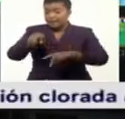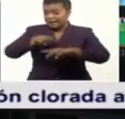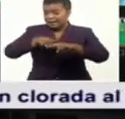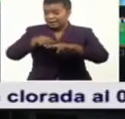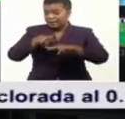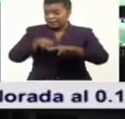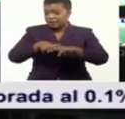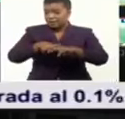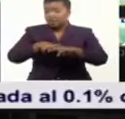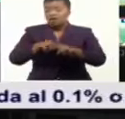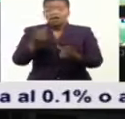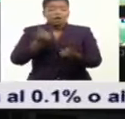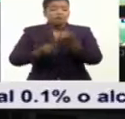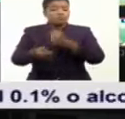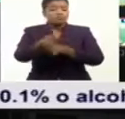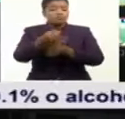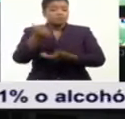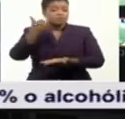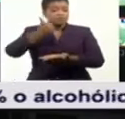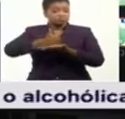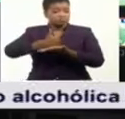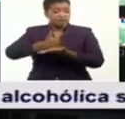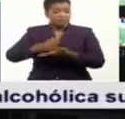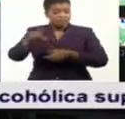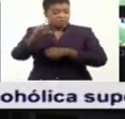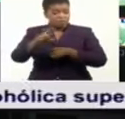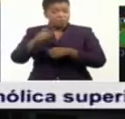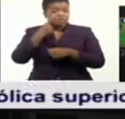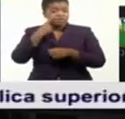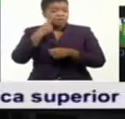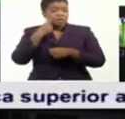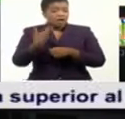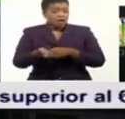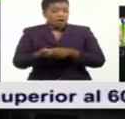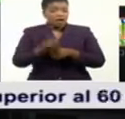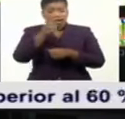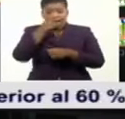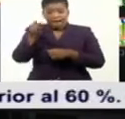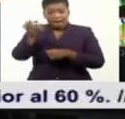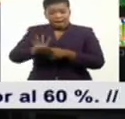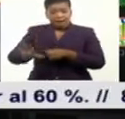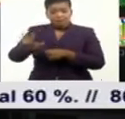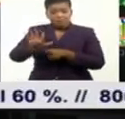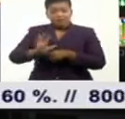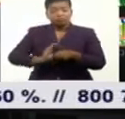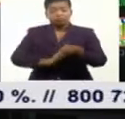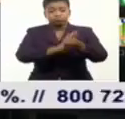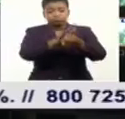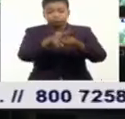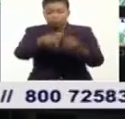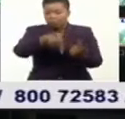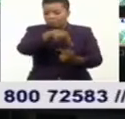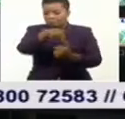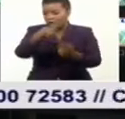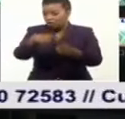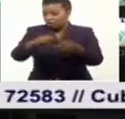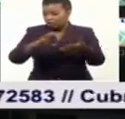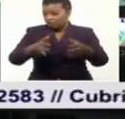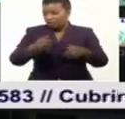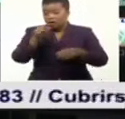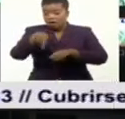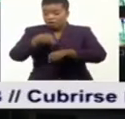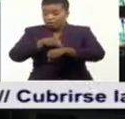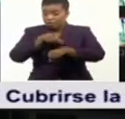identificado en el municipio de Camagüey la presencia de la cepa sudafricana. En estos momentos, el país que más